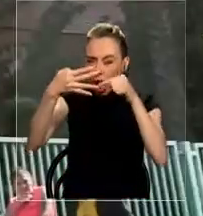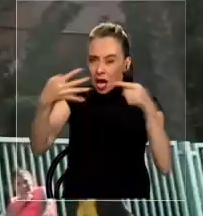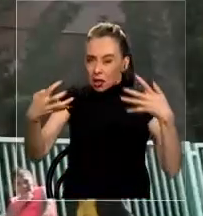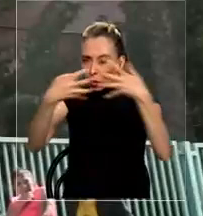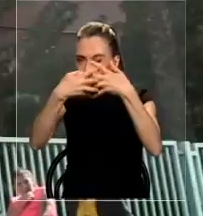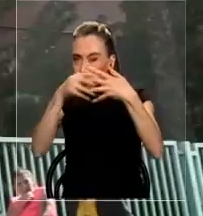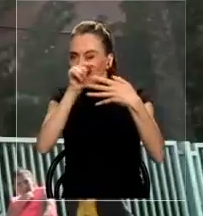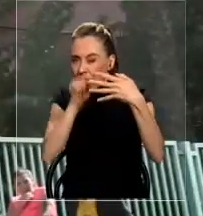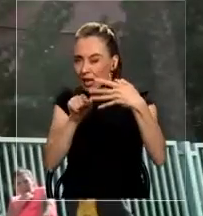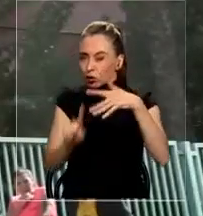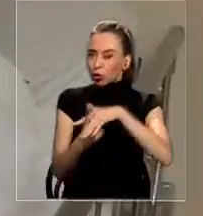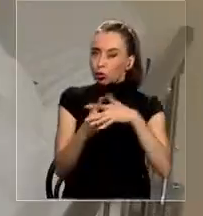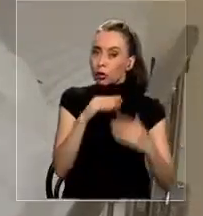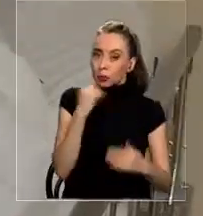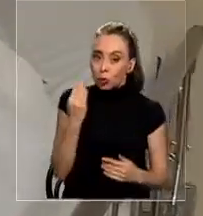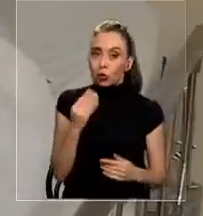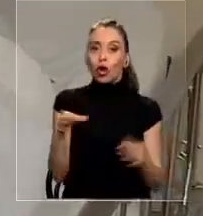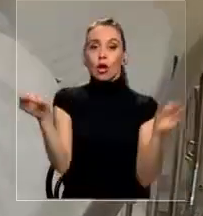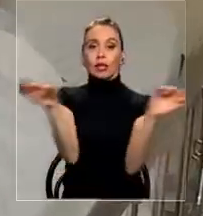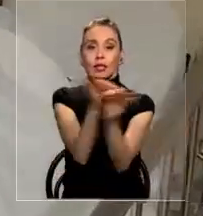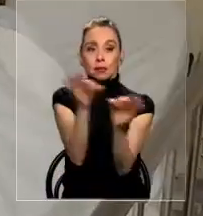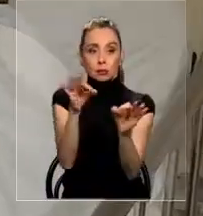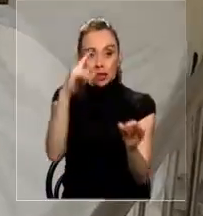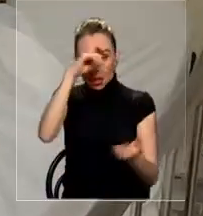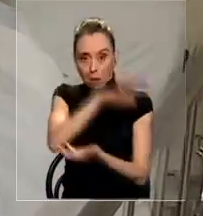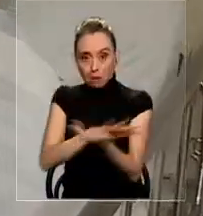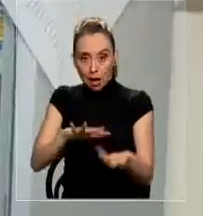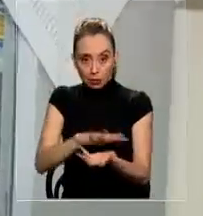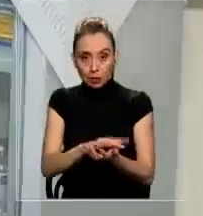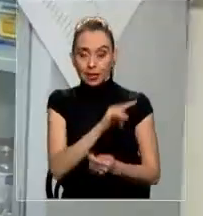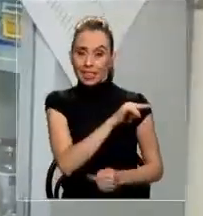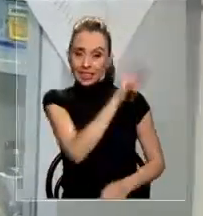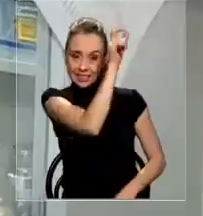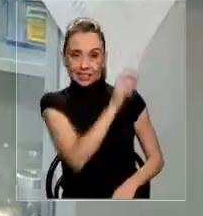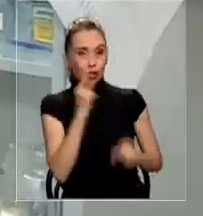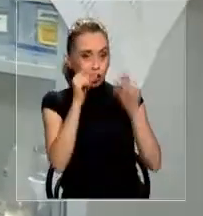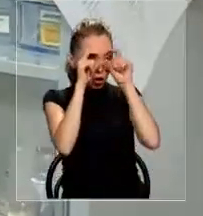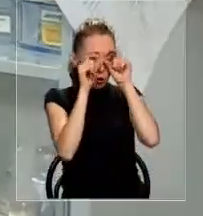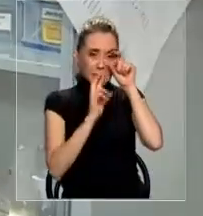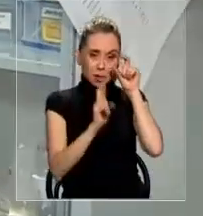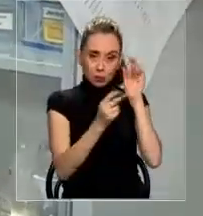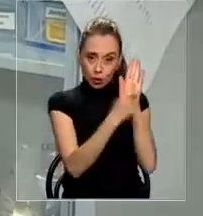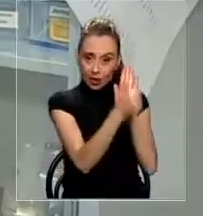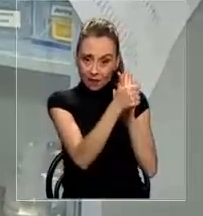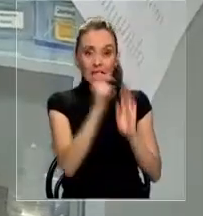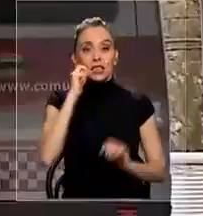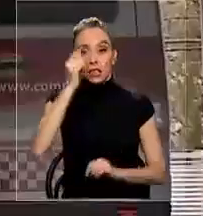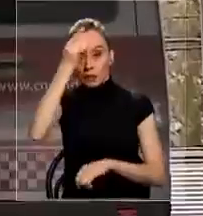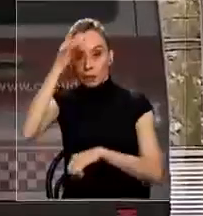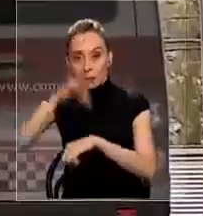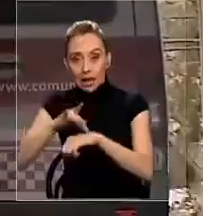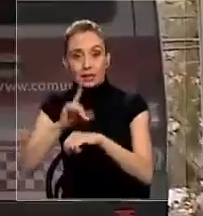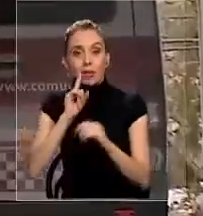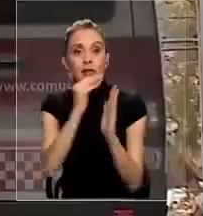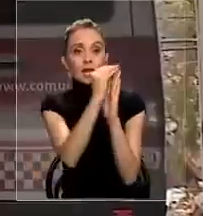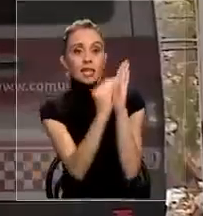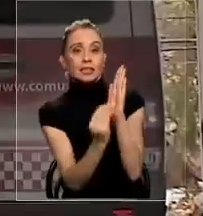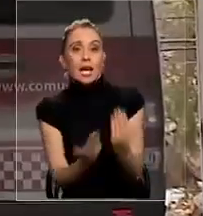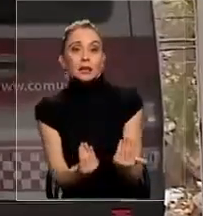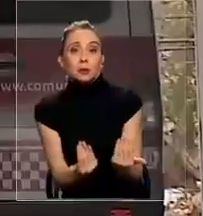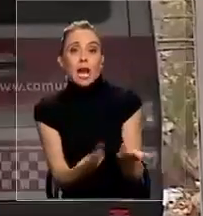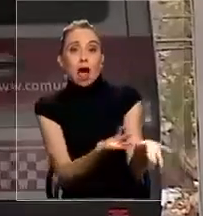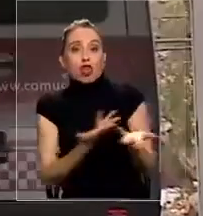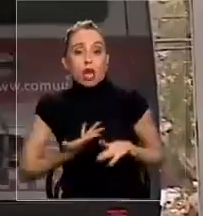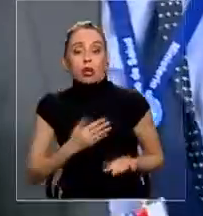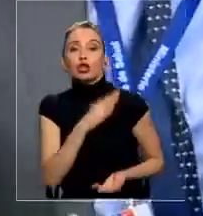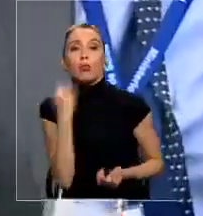no. El que explica se complica. Si esta respuesta es correcta, significa que los pacientes en listas de espera mueren